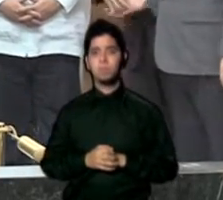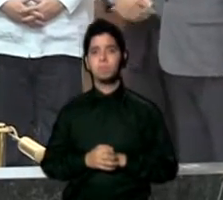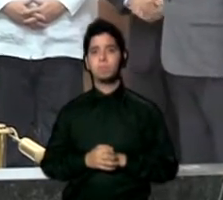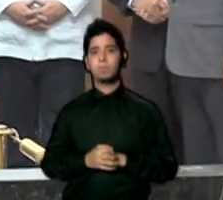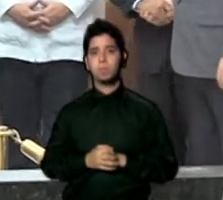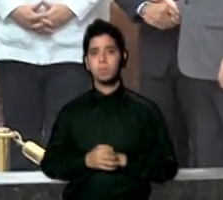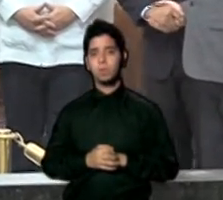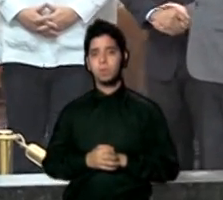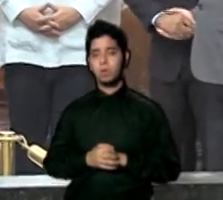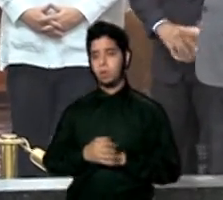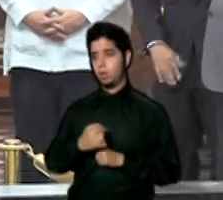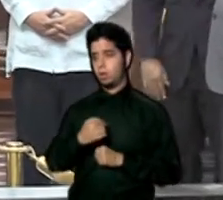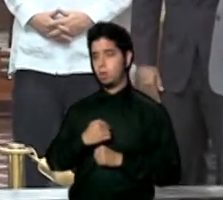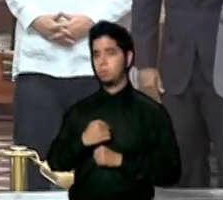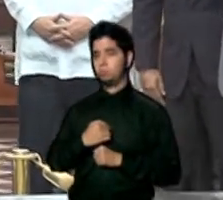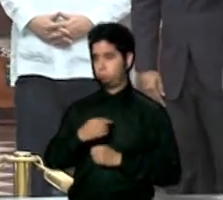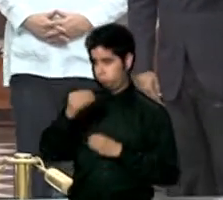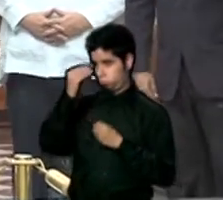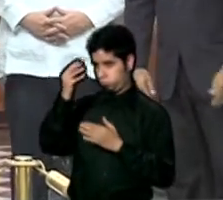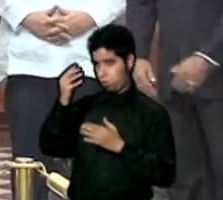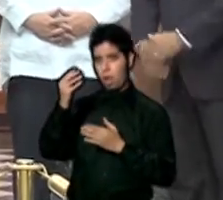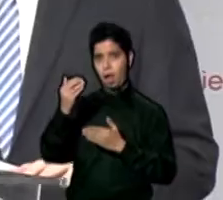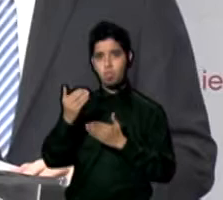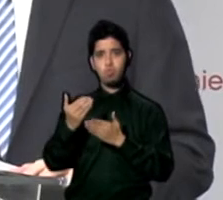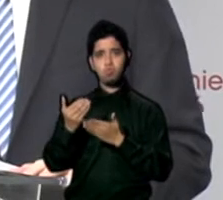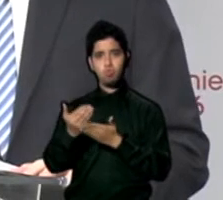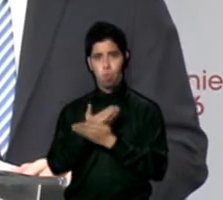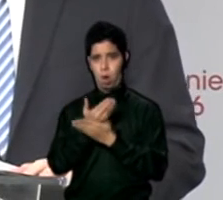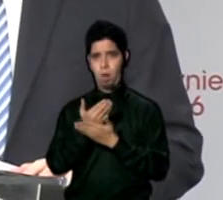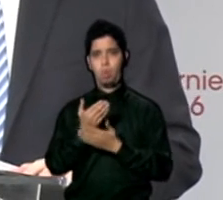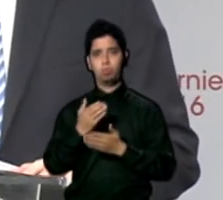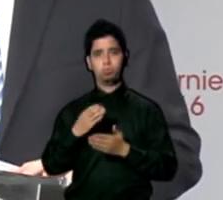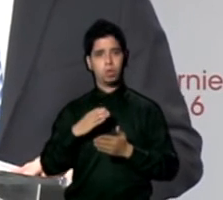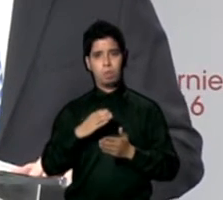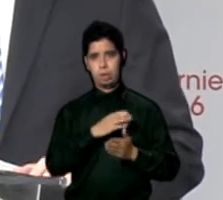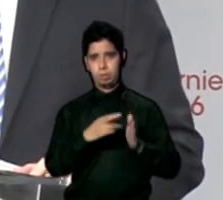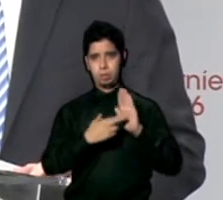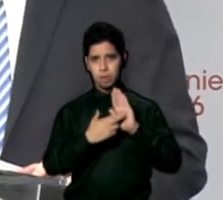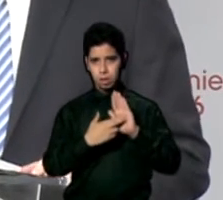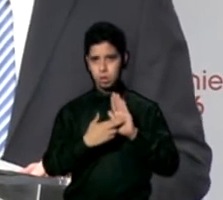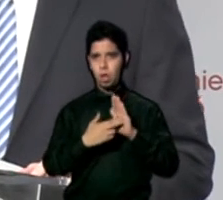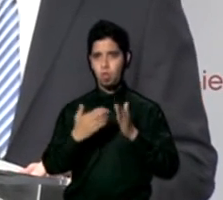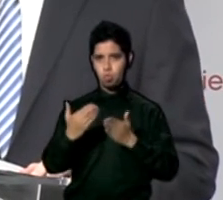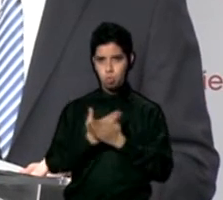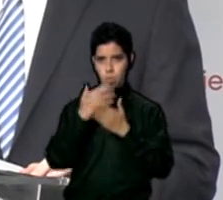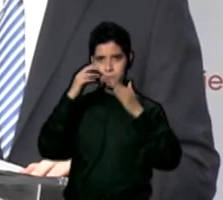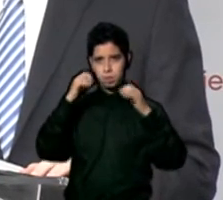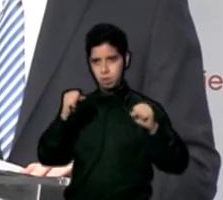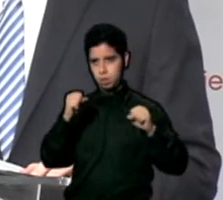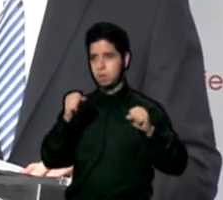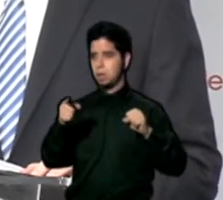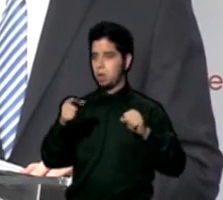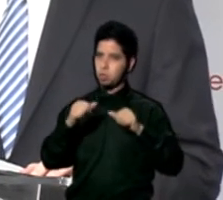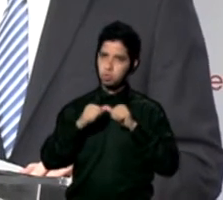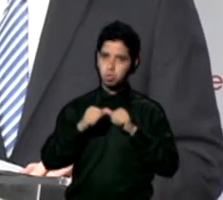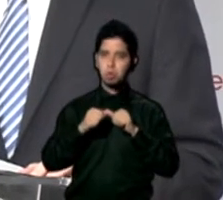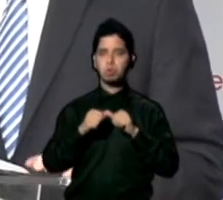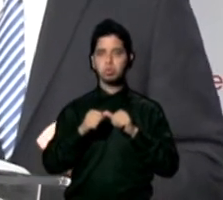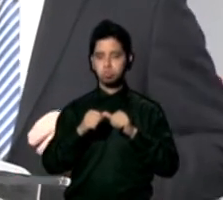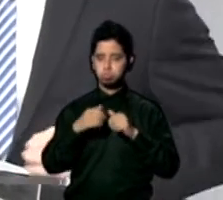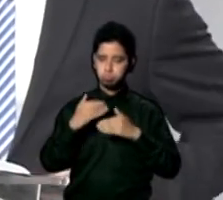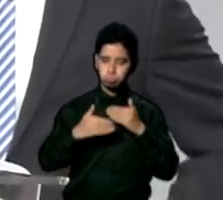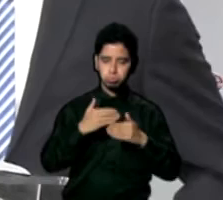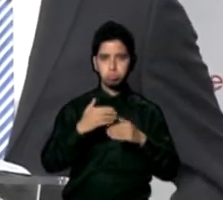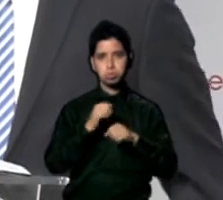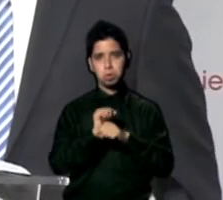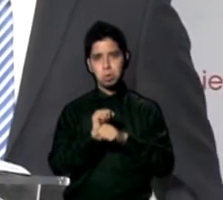a la Cámara de Representantes y a su nuevo presidente es a que continúen en el descargo de su deber constitucional, que